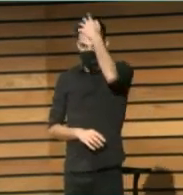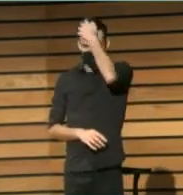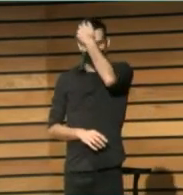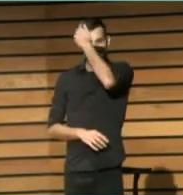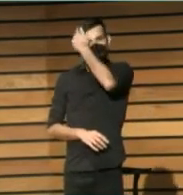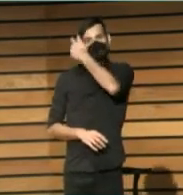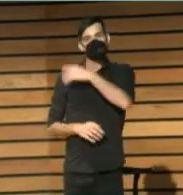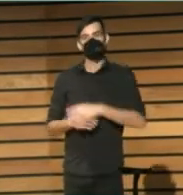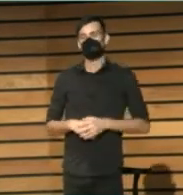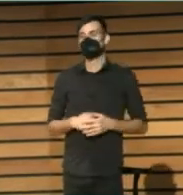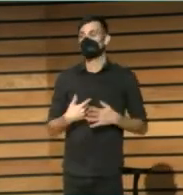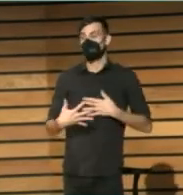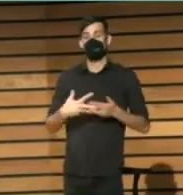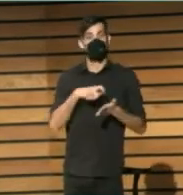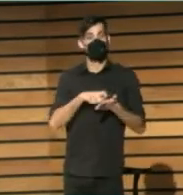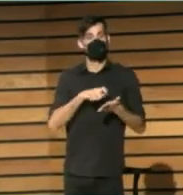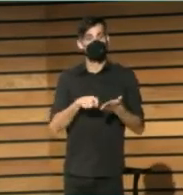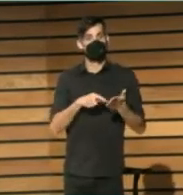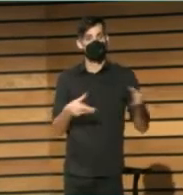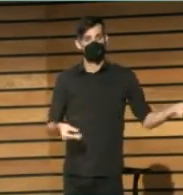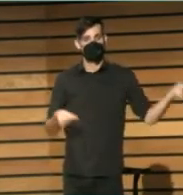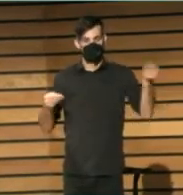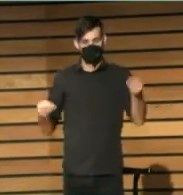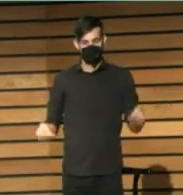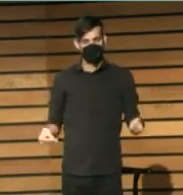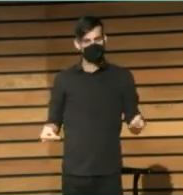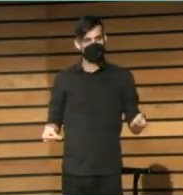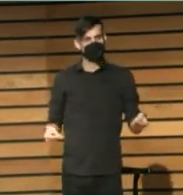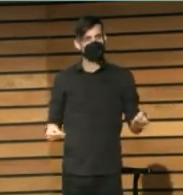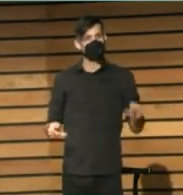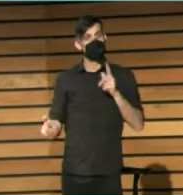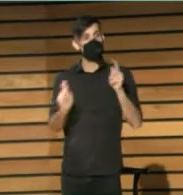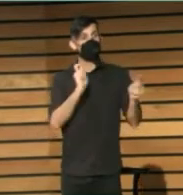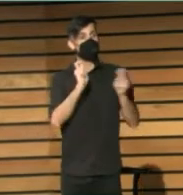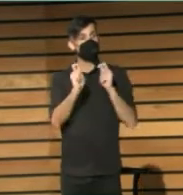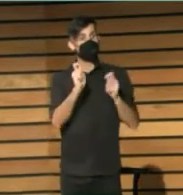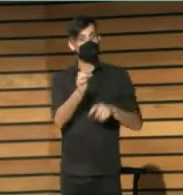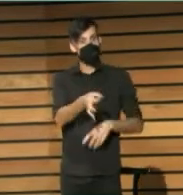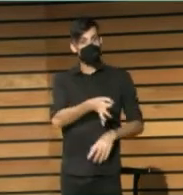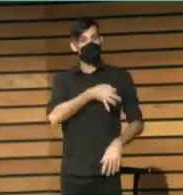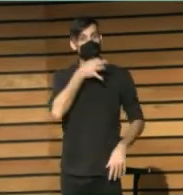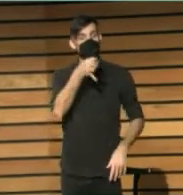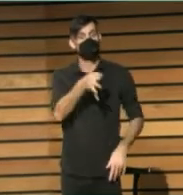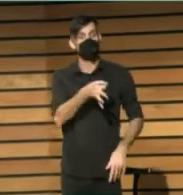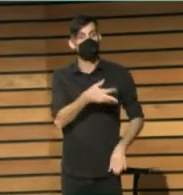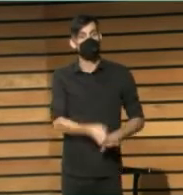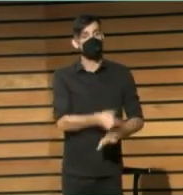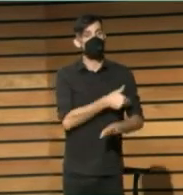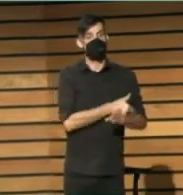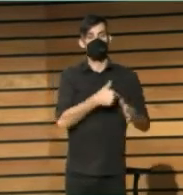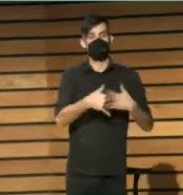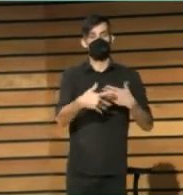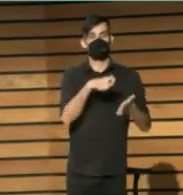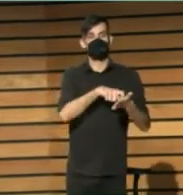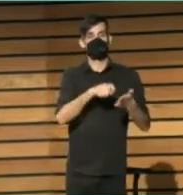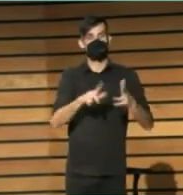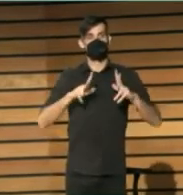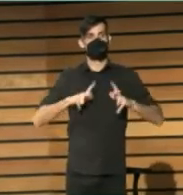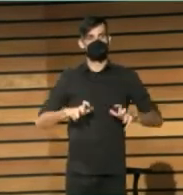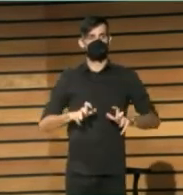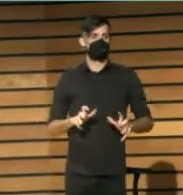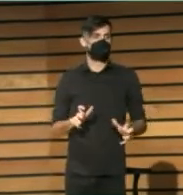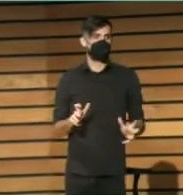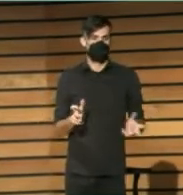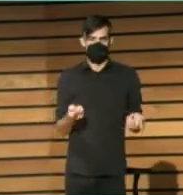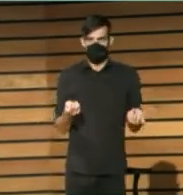Lo he escrito. No es muy común que los periodistas escribamos lo que vamos a decir. De hecho, lo que yo acabo de decir, no lo